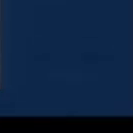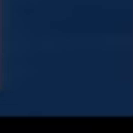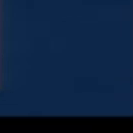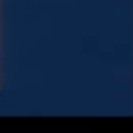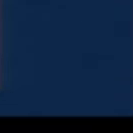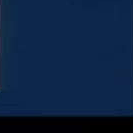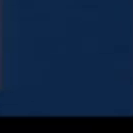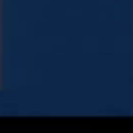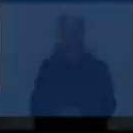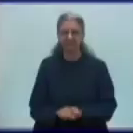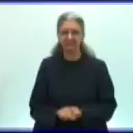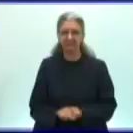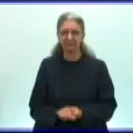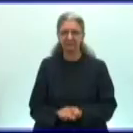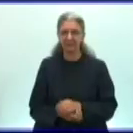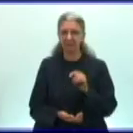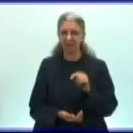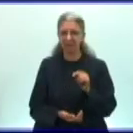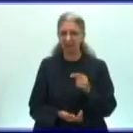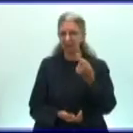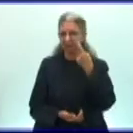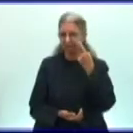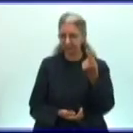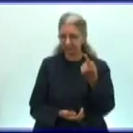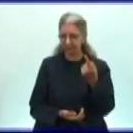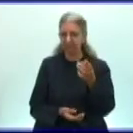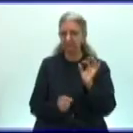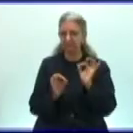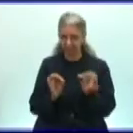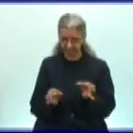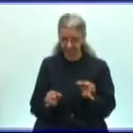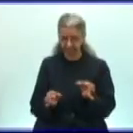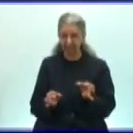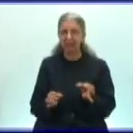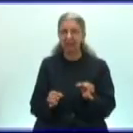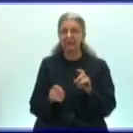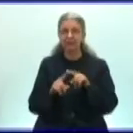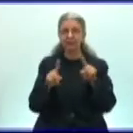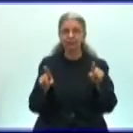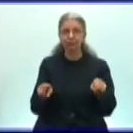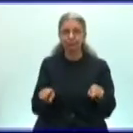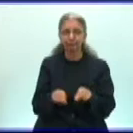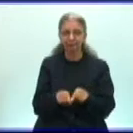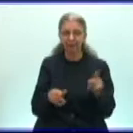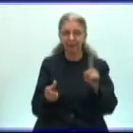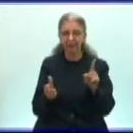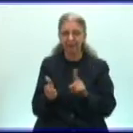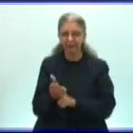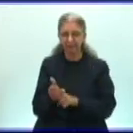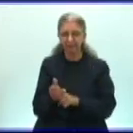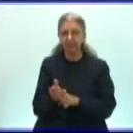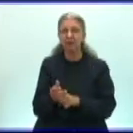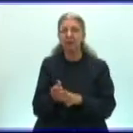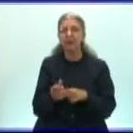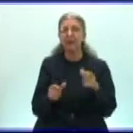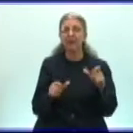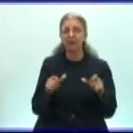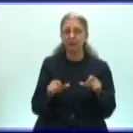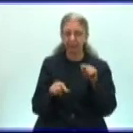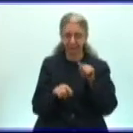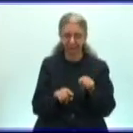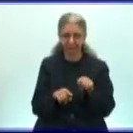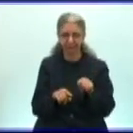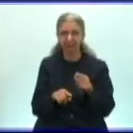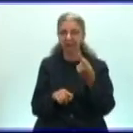Acá le vamos a mostrar el circuito eléctrico realizado en un laboratorio. Como ustedes